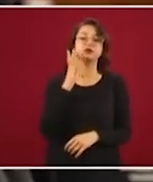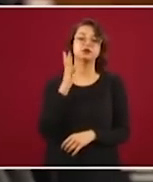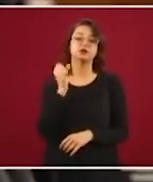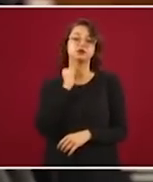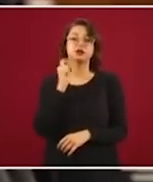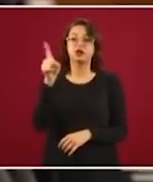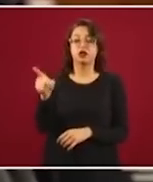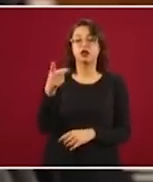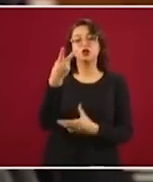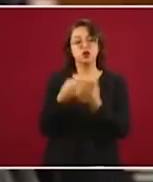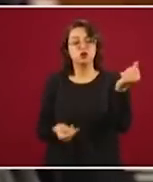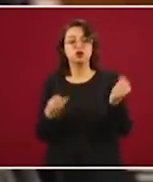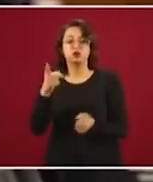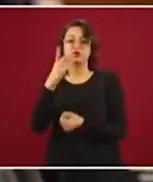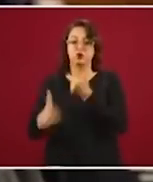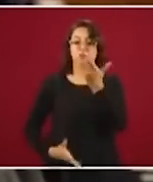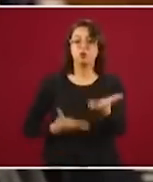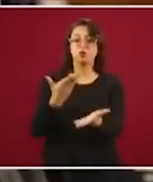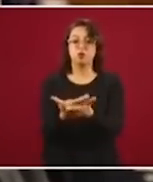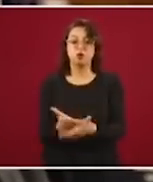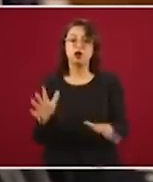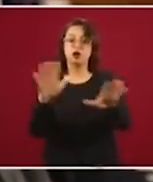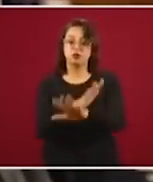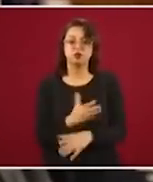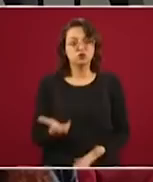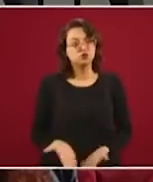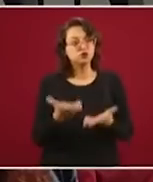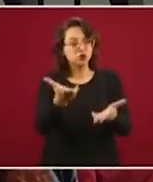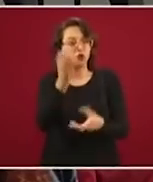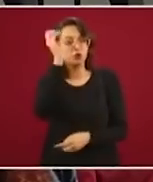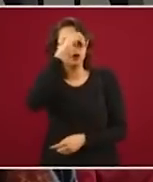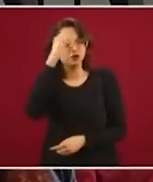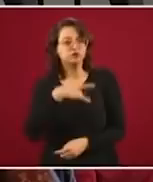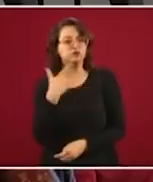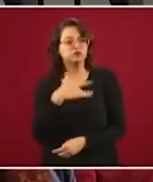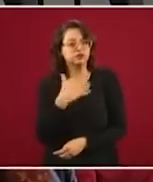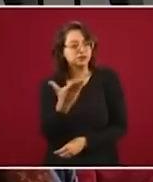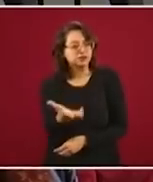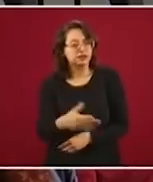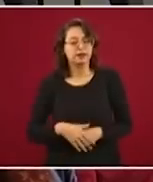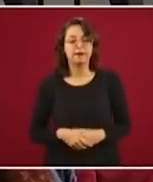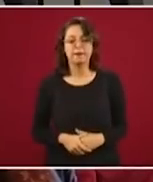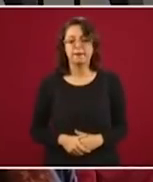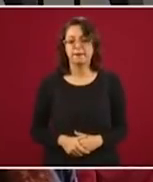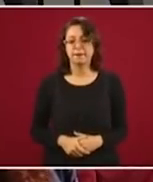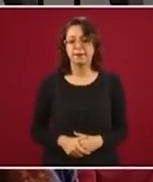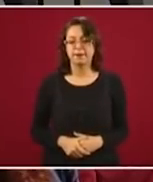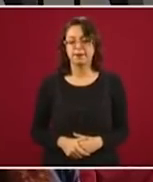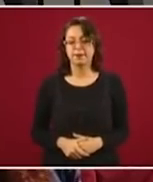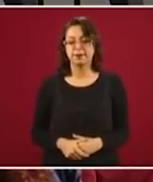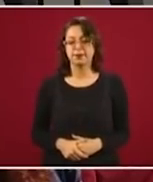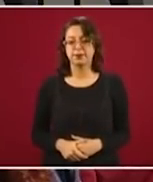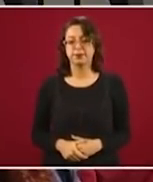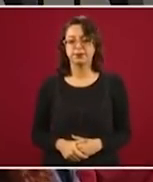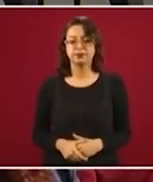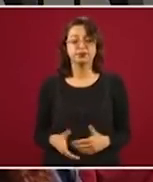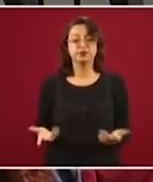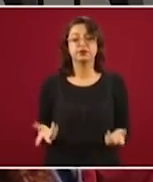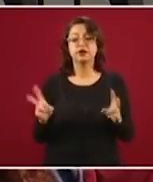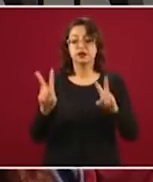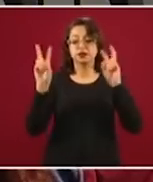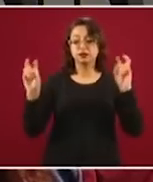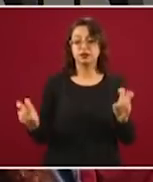sería de importancia su opinión. Esa sería mi pregunta. Sí, lo que tiene que ver con los sueldos, nosotros vamos a seguir